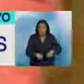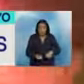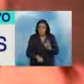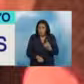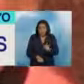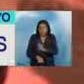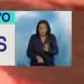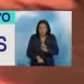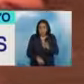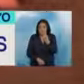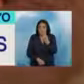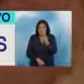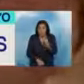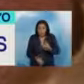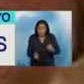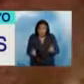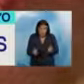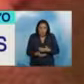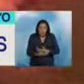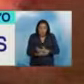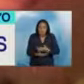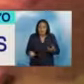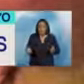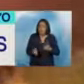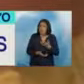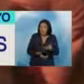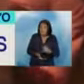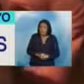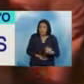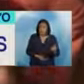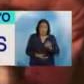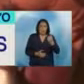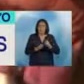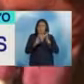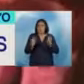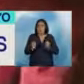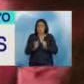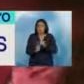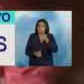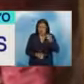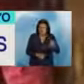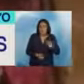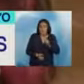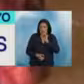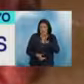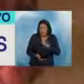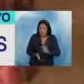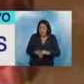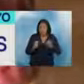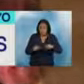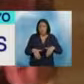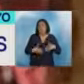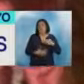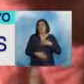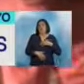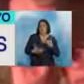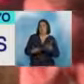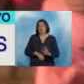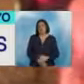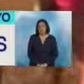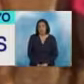sino dos bebés. Estaban juntos a la madre precisamente el único día del año en el que ella asegura puede divertirse.